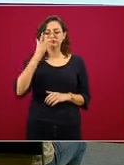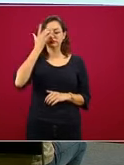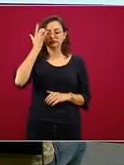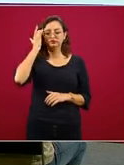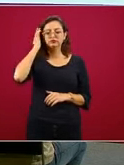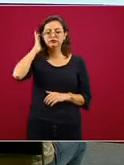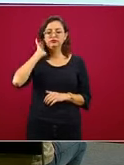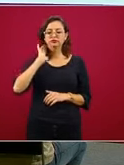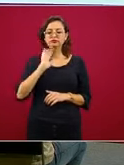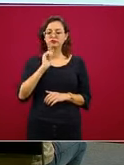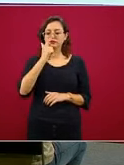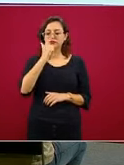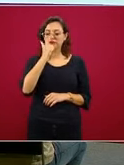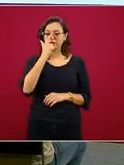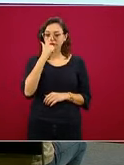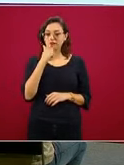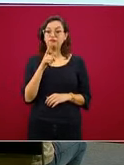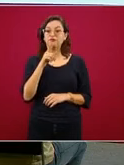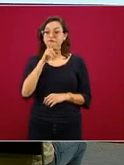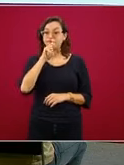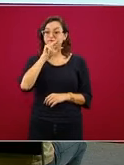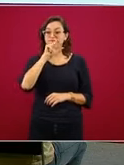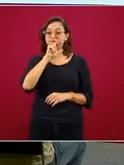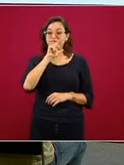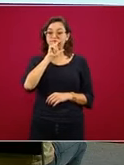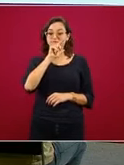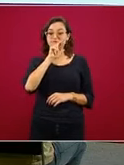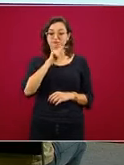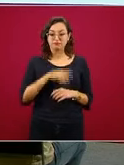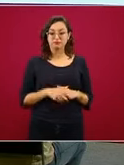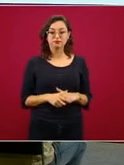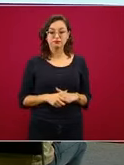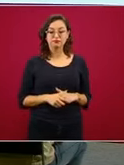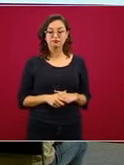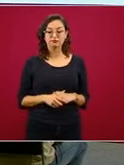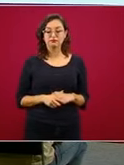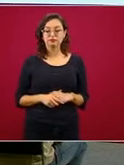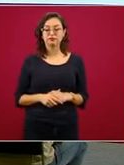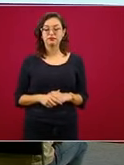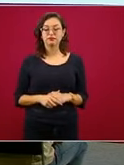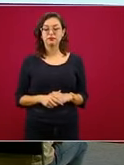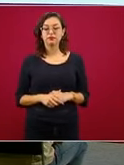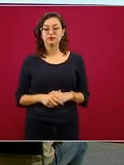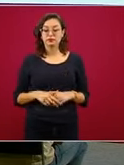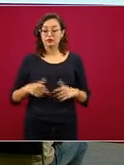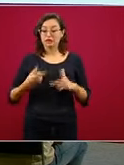En Quintana Roo vemos una señal preocupante. Hemos dicho aquí desde el